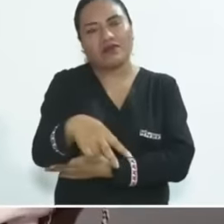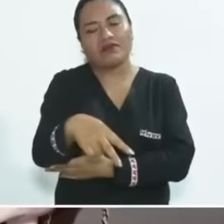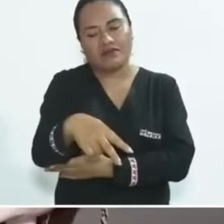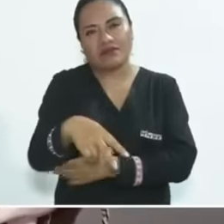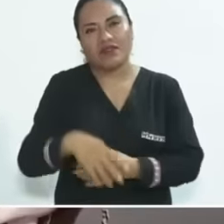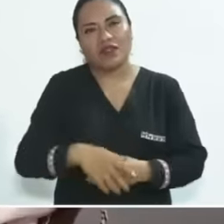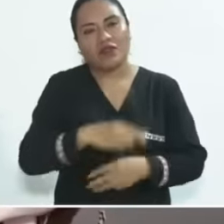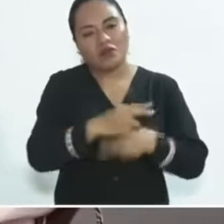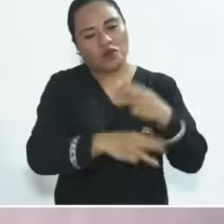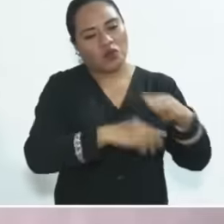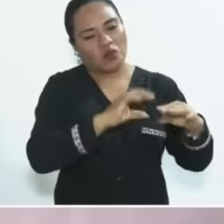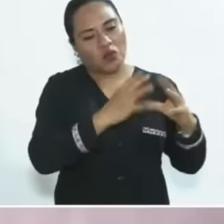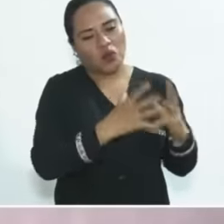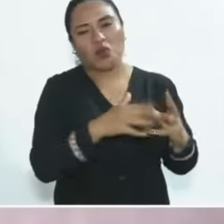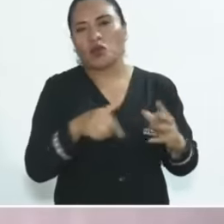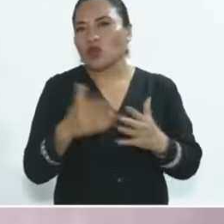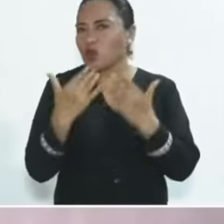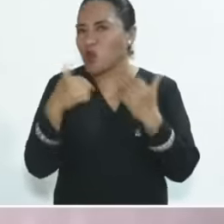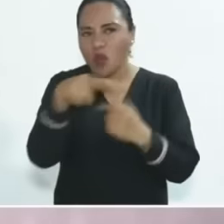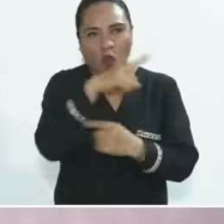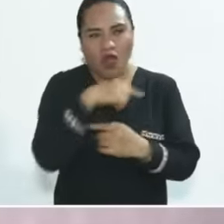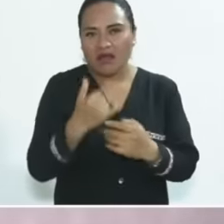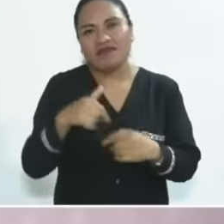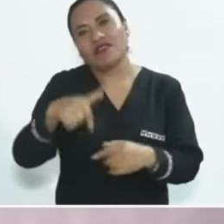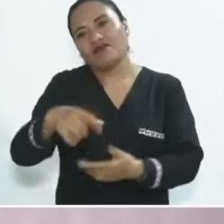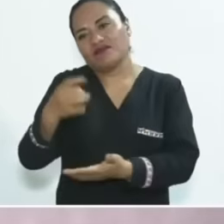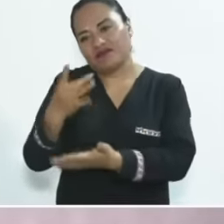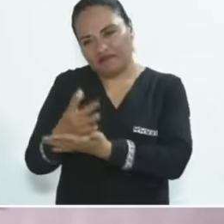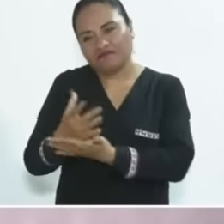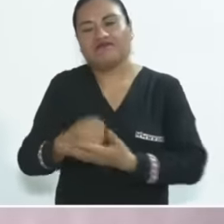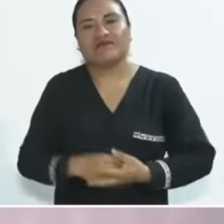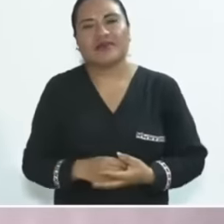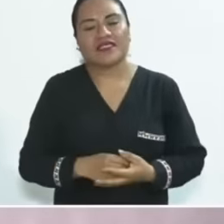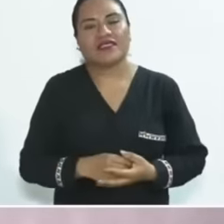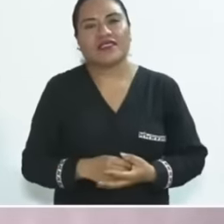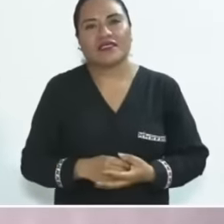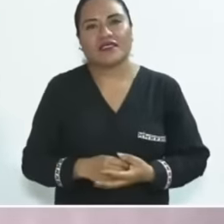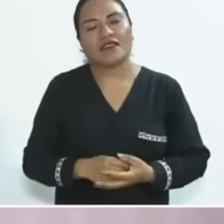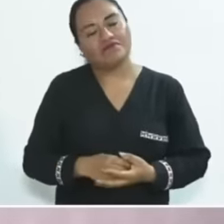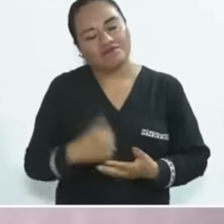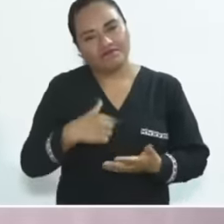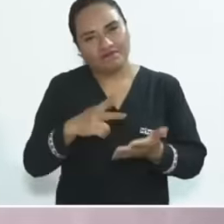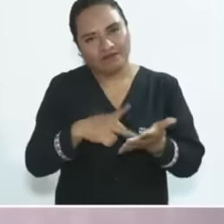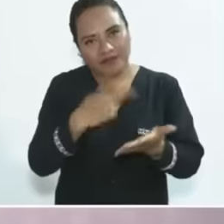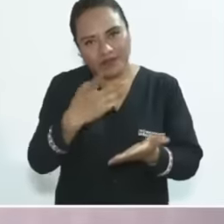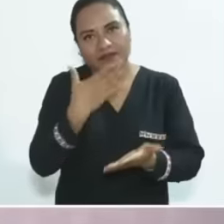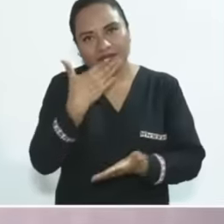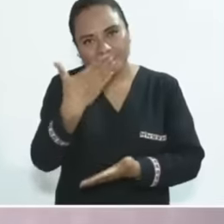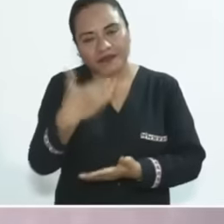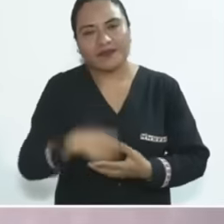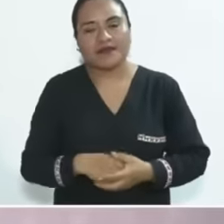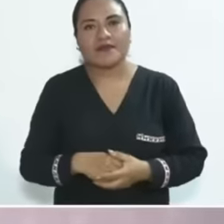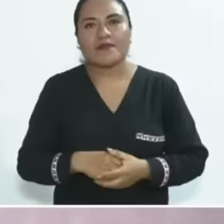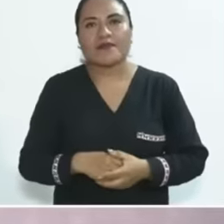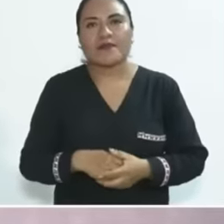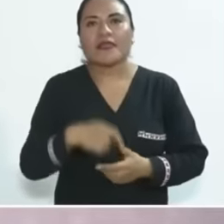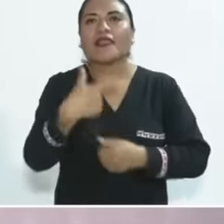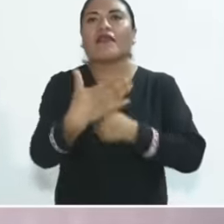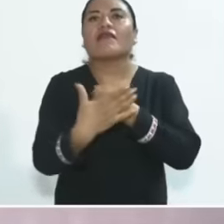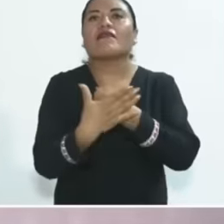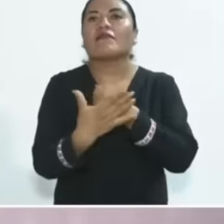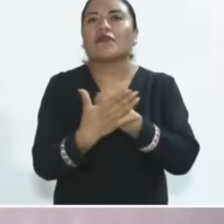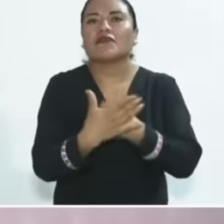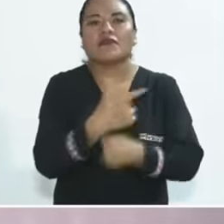en el mundo. Me dio mucho gusto estar aquí, repito, con la próxima